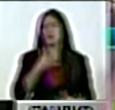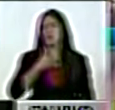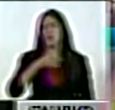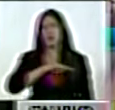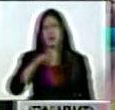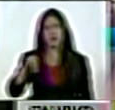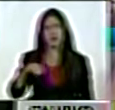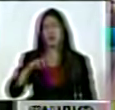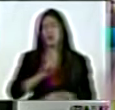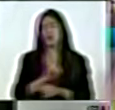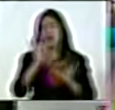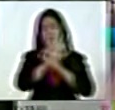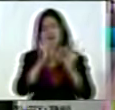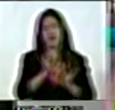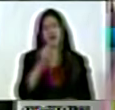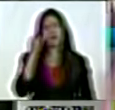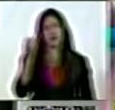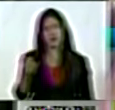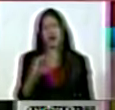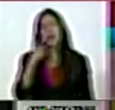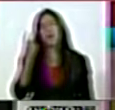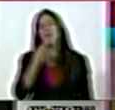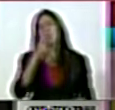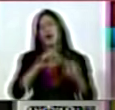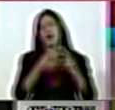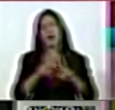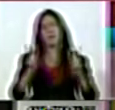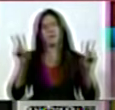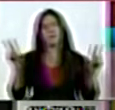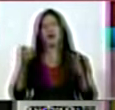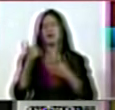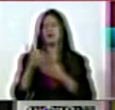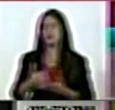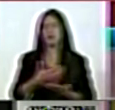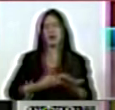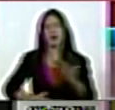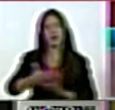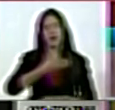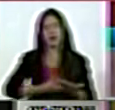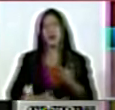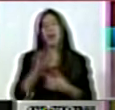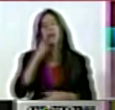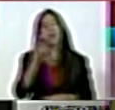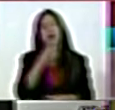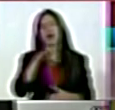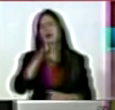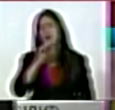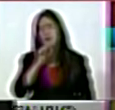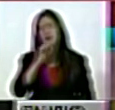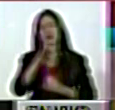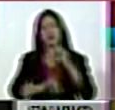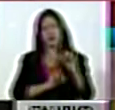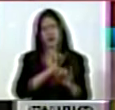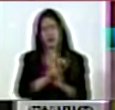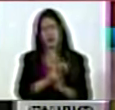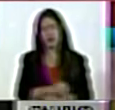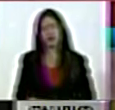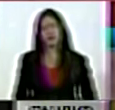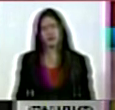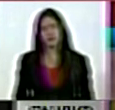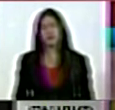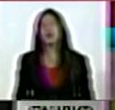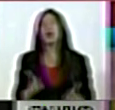Esa es nuestra filosofía. Buscar la paz, la cooperación, buscar el entendimiento internacional